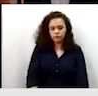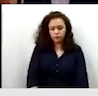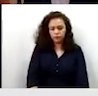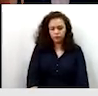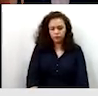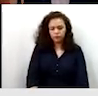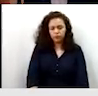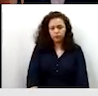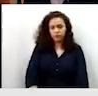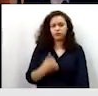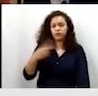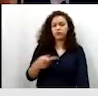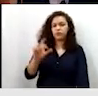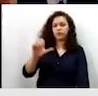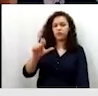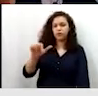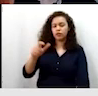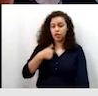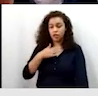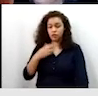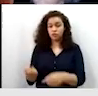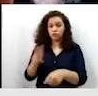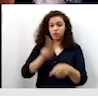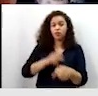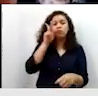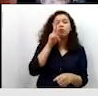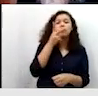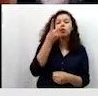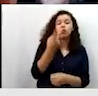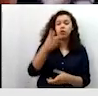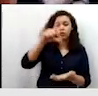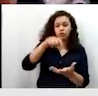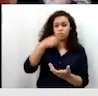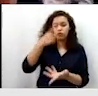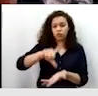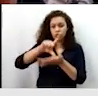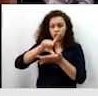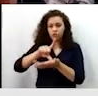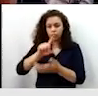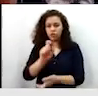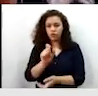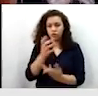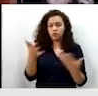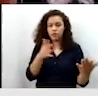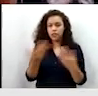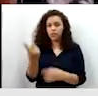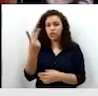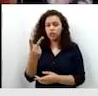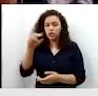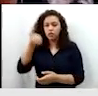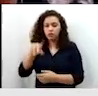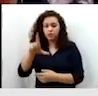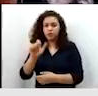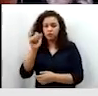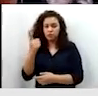Tengo una pregunta sobre el cloro. En mi hospital hemos hecho prueba de 2 gotas por 1 litro de agua. Nos da concentraciones cercanas a 2 miligramos por